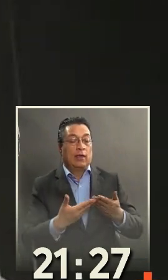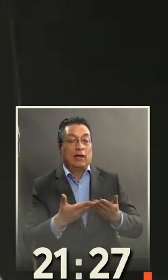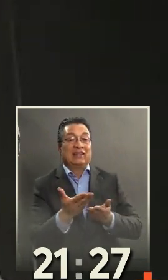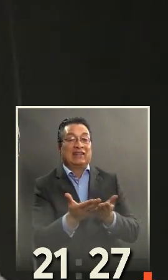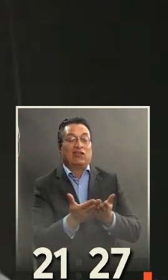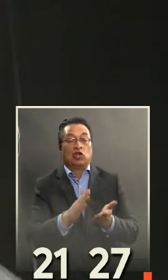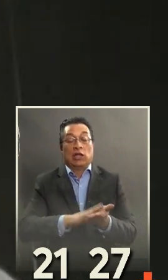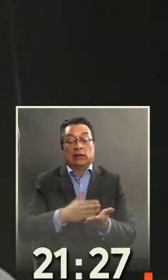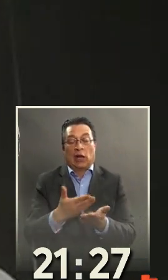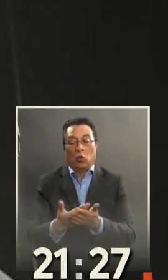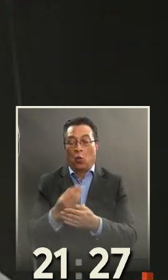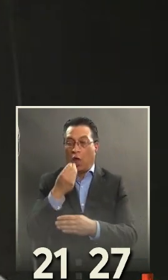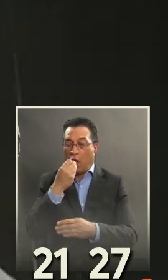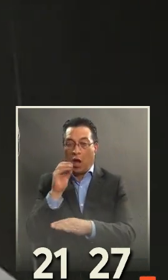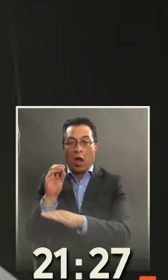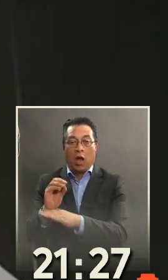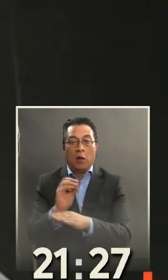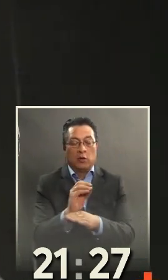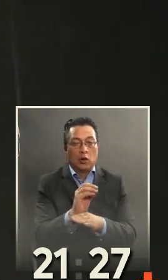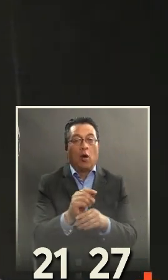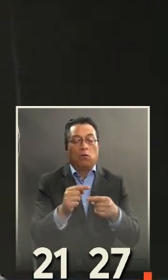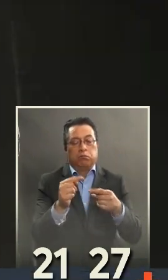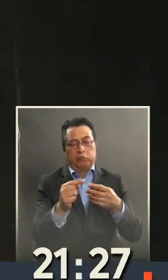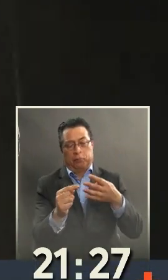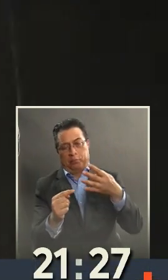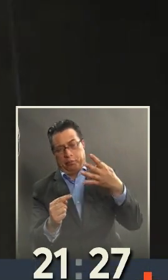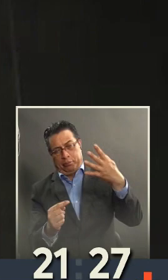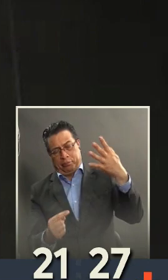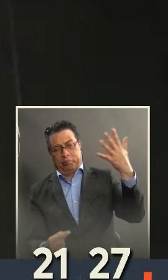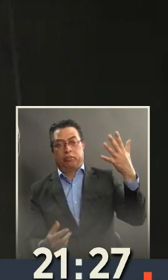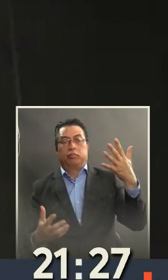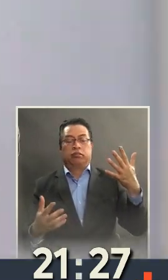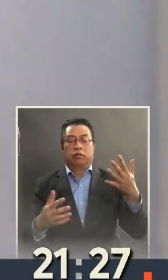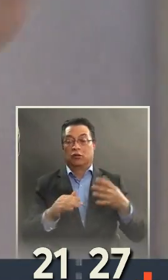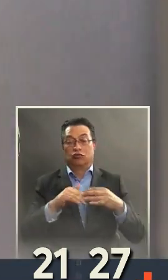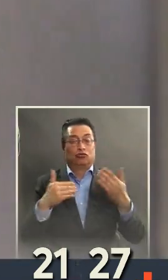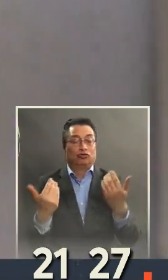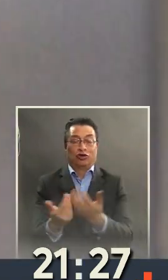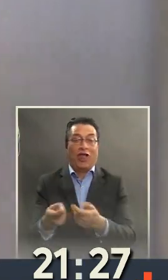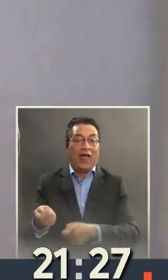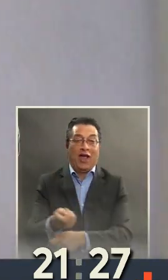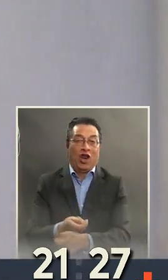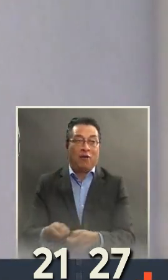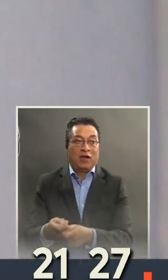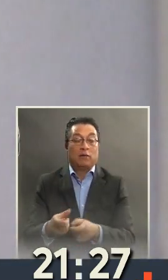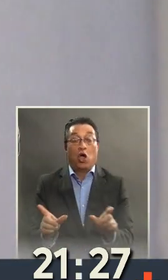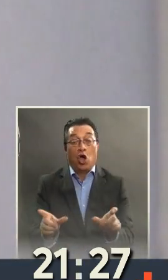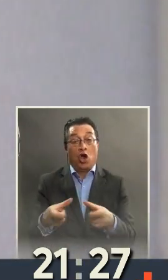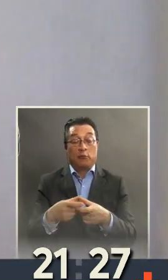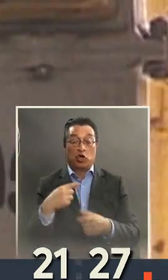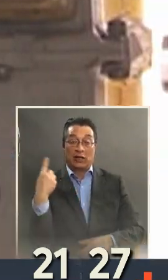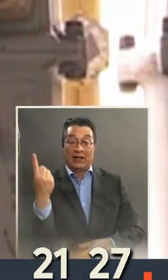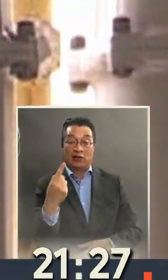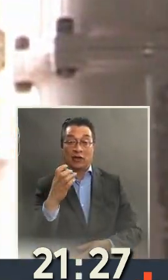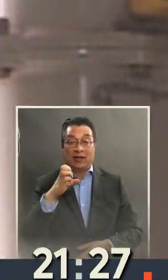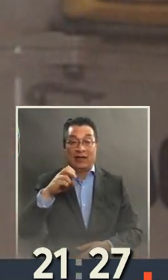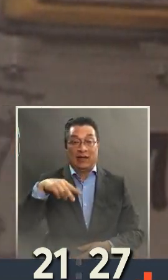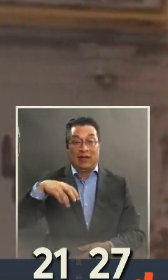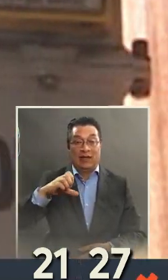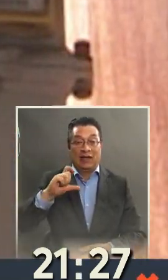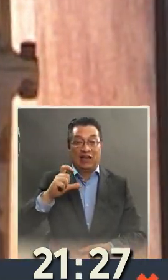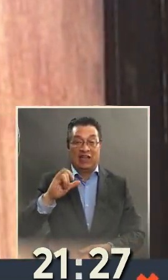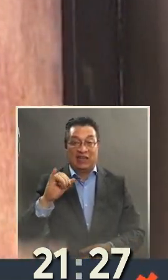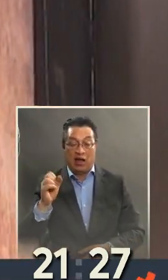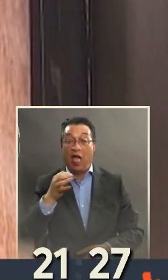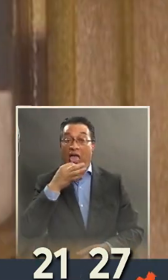en alimentación, se multiplica en toda la economía. La Comisión Nacional de Energía descartó que la situación de